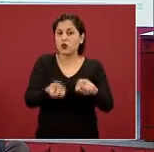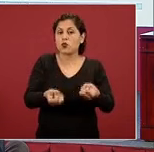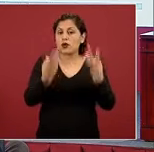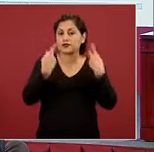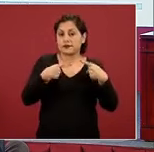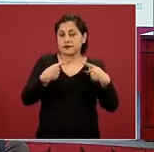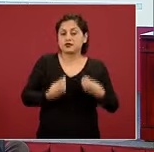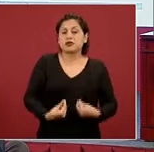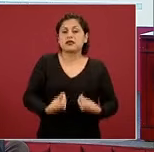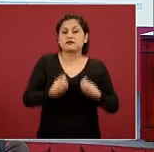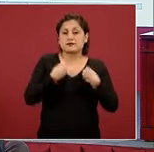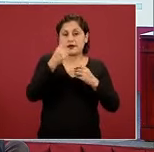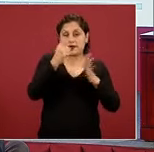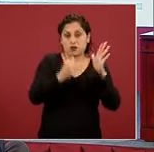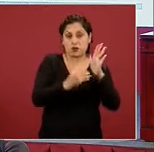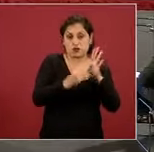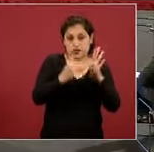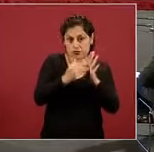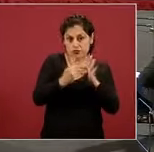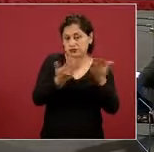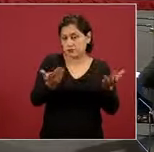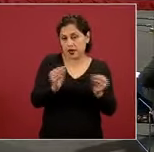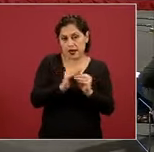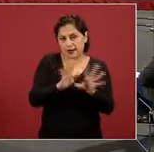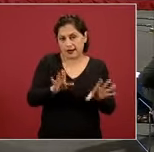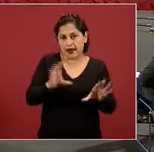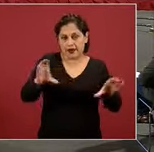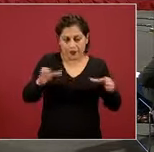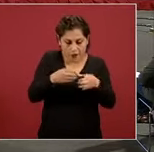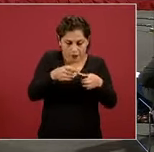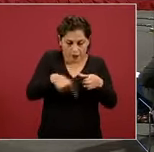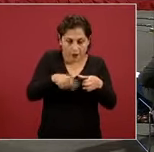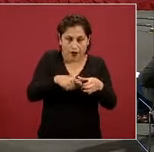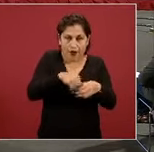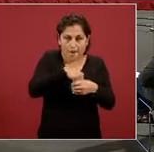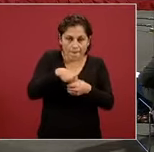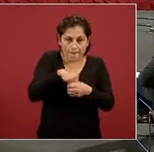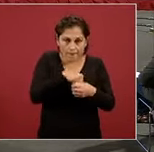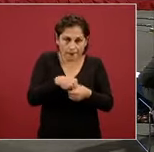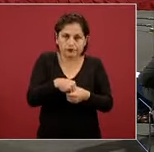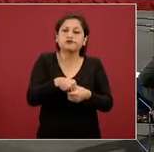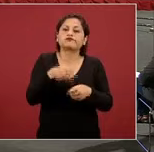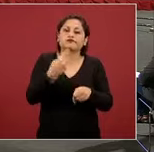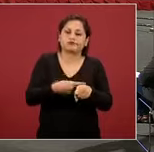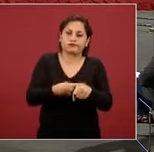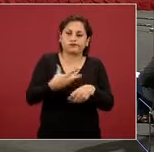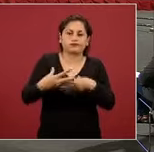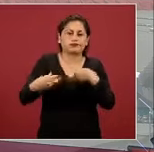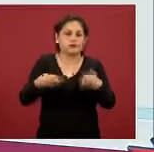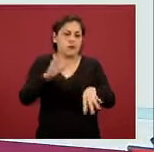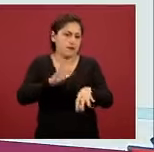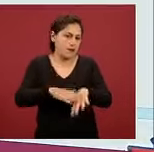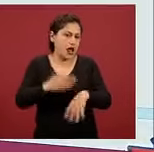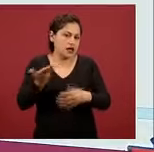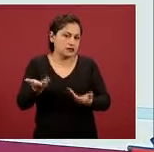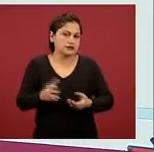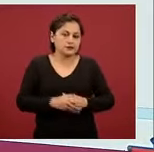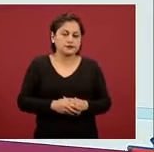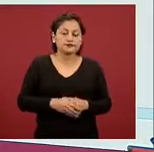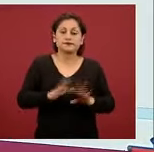Está absolutamente claro que entre mayor sea la población, mayor va a ser el número de casos, y siempre que vemos en los medios de